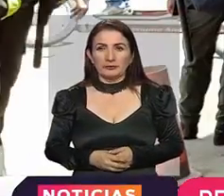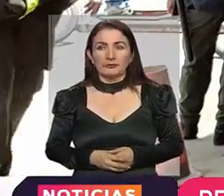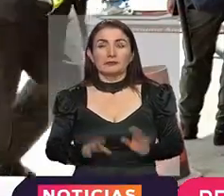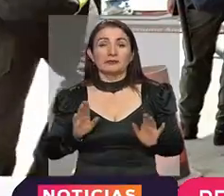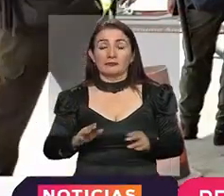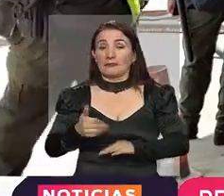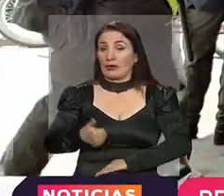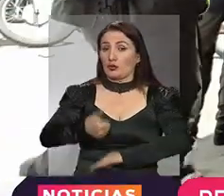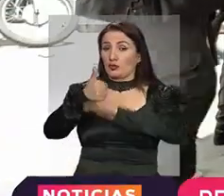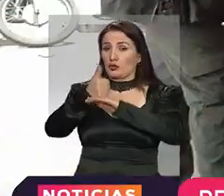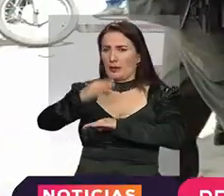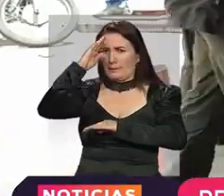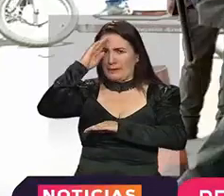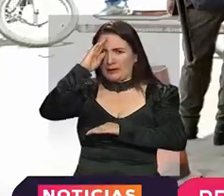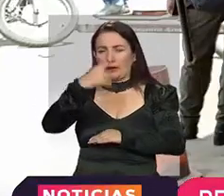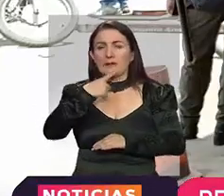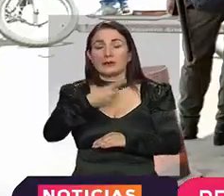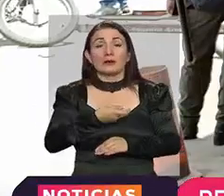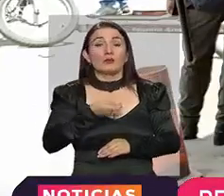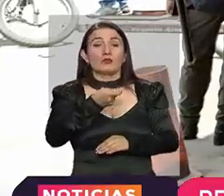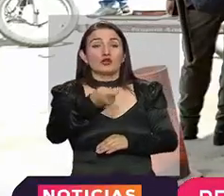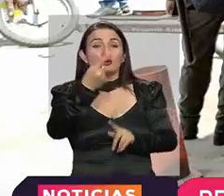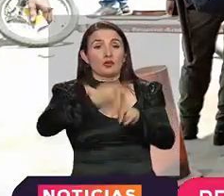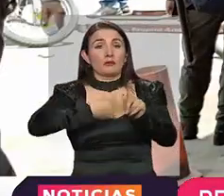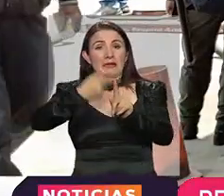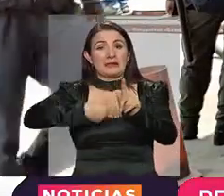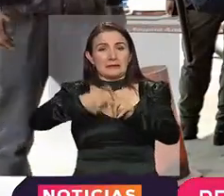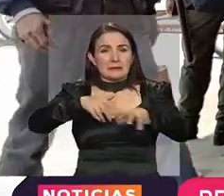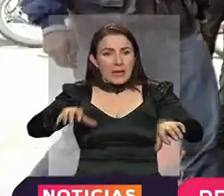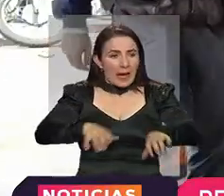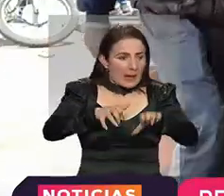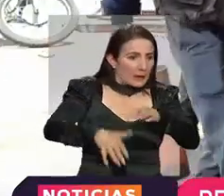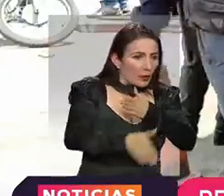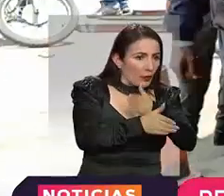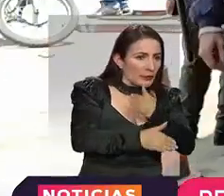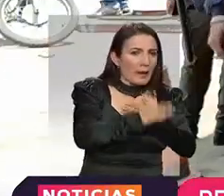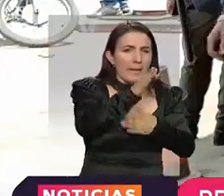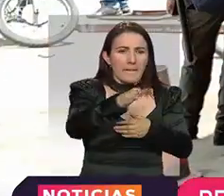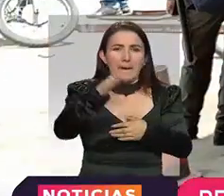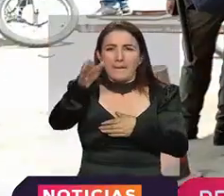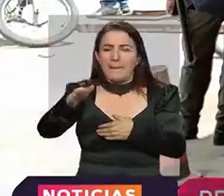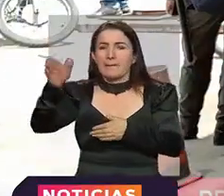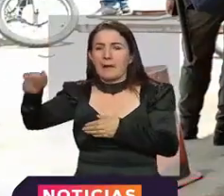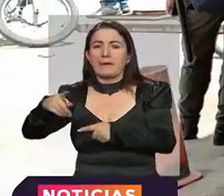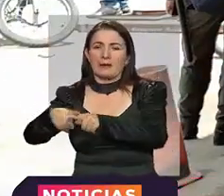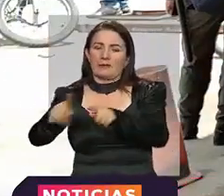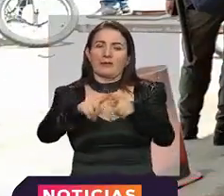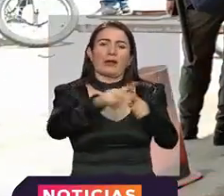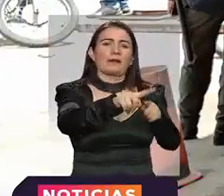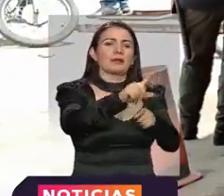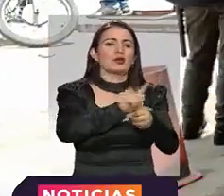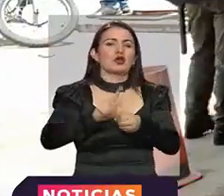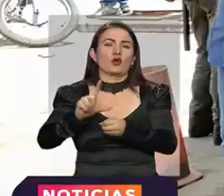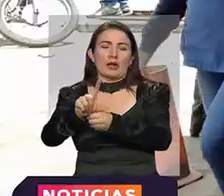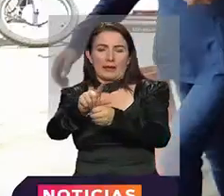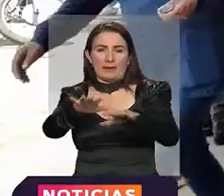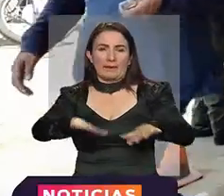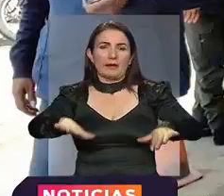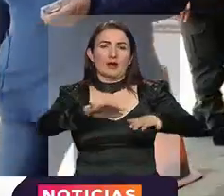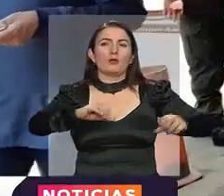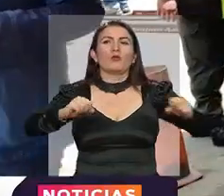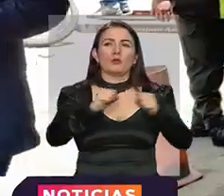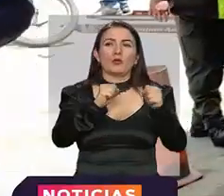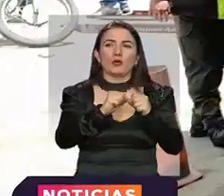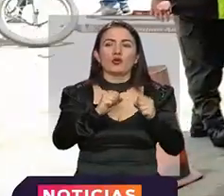Según las autoridades, durante los próximos meses estos operativos se intensificarán en diferentes zonas de la ciudad para dar